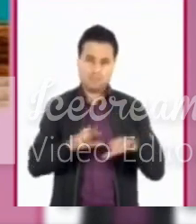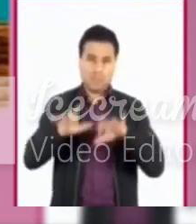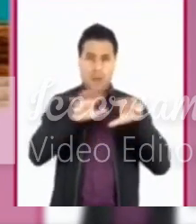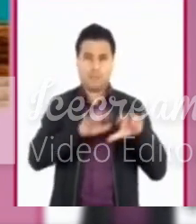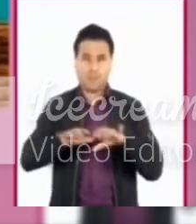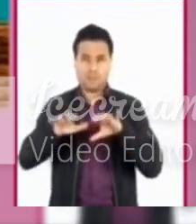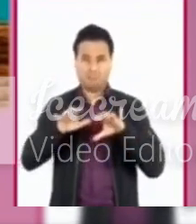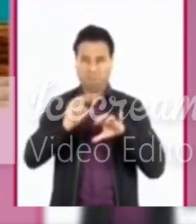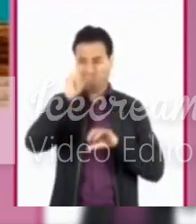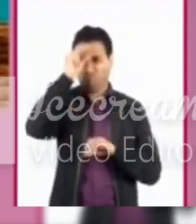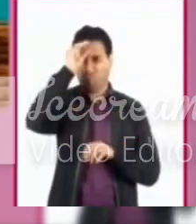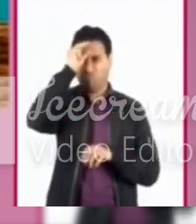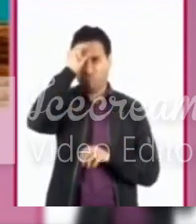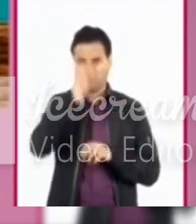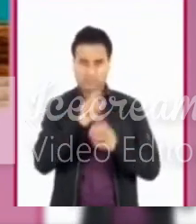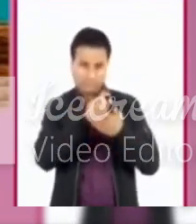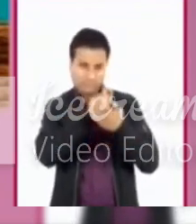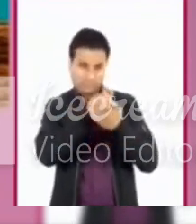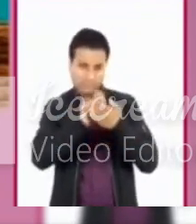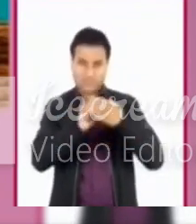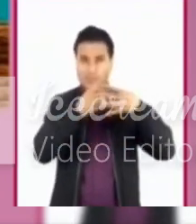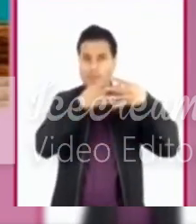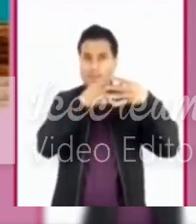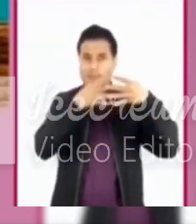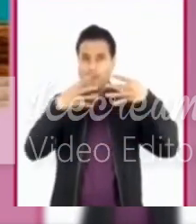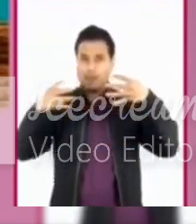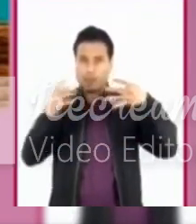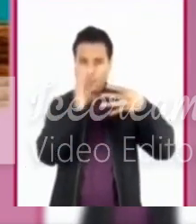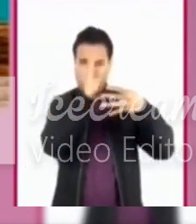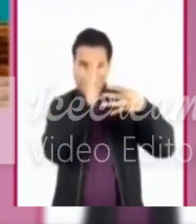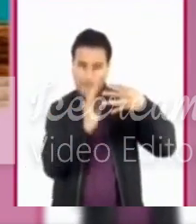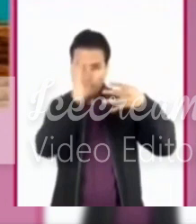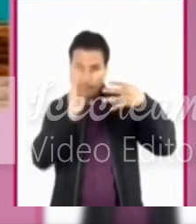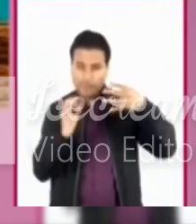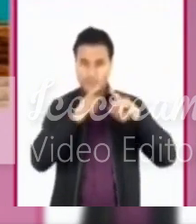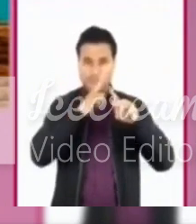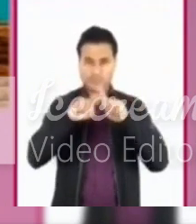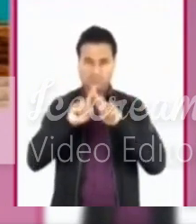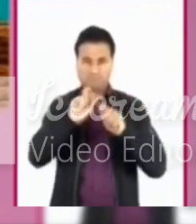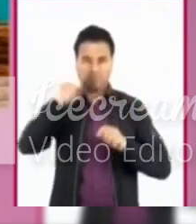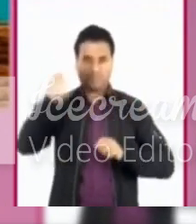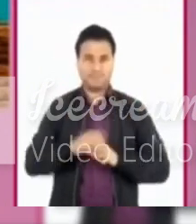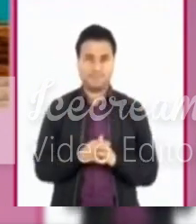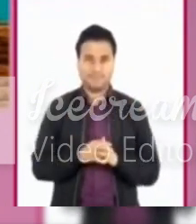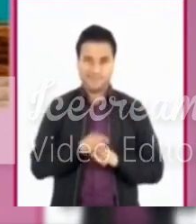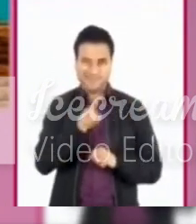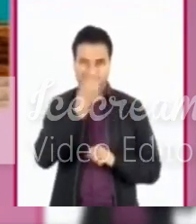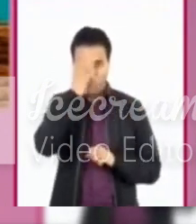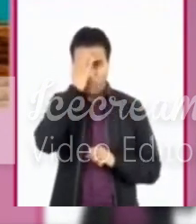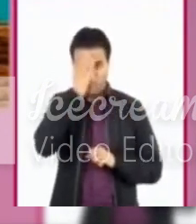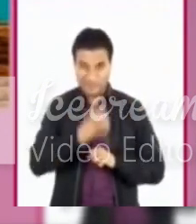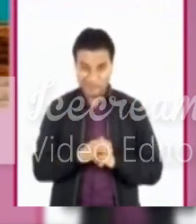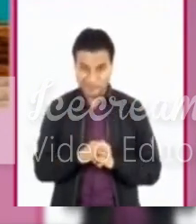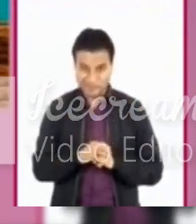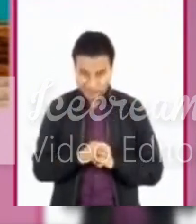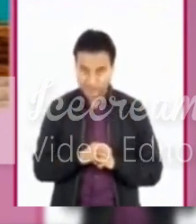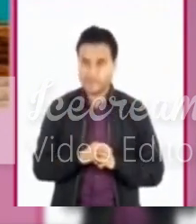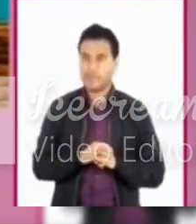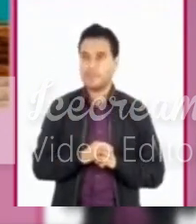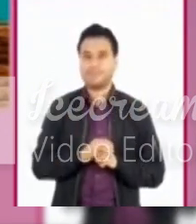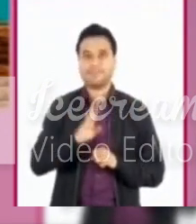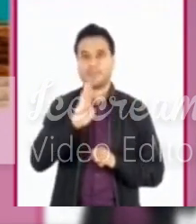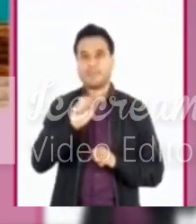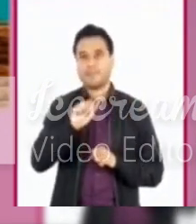días gracias a las partituras y a estudios formales de la música. Algunos de los más ilustres autores de la historia, como